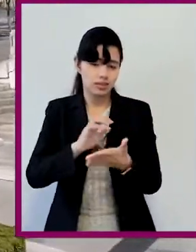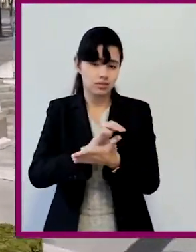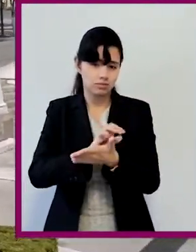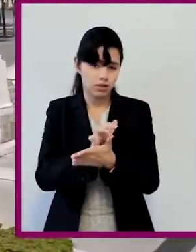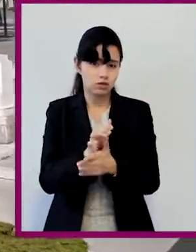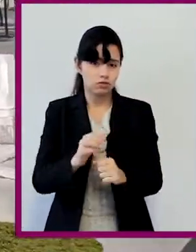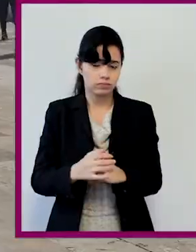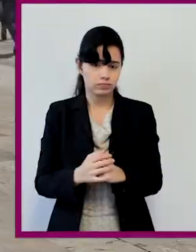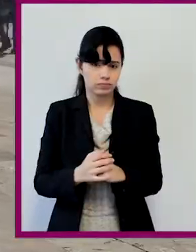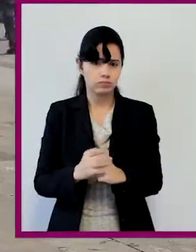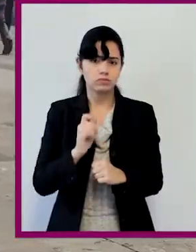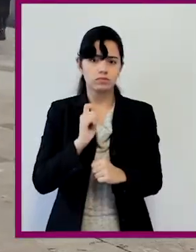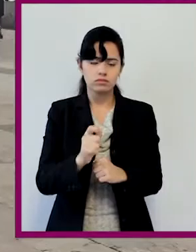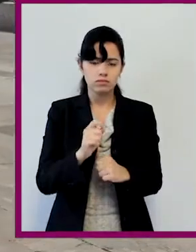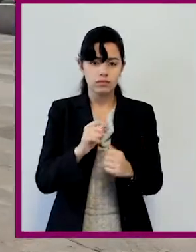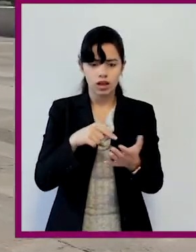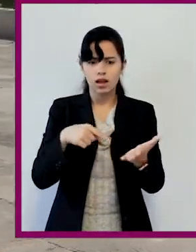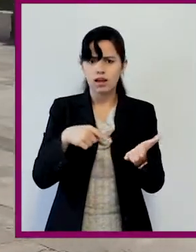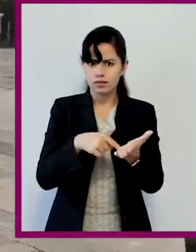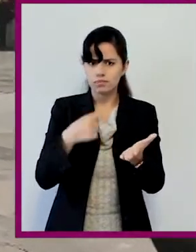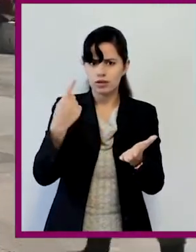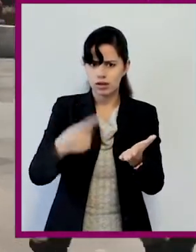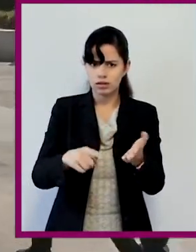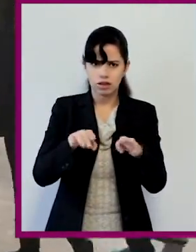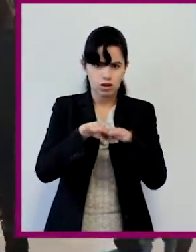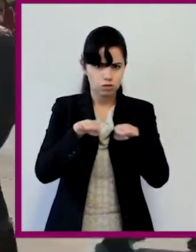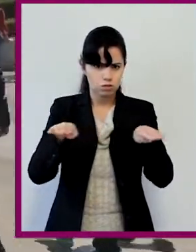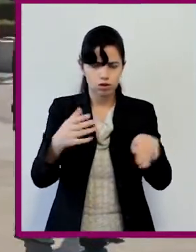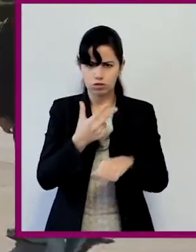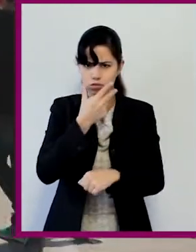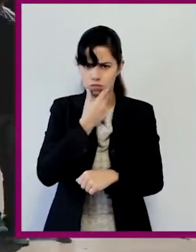el que digamos que somos iguales hombres y mujeres todos,